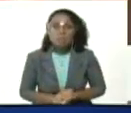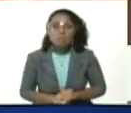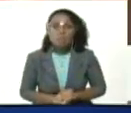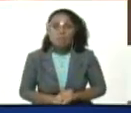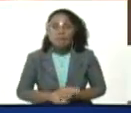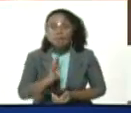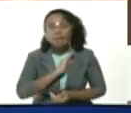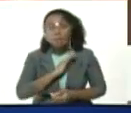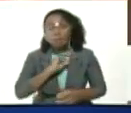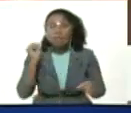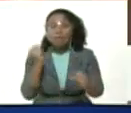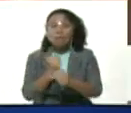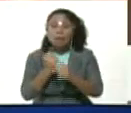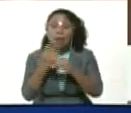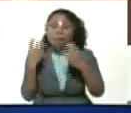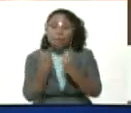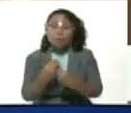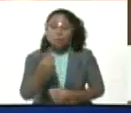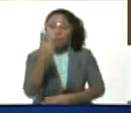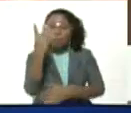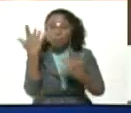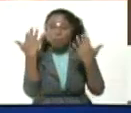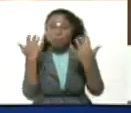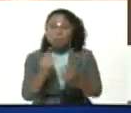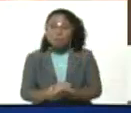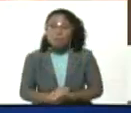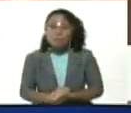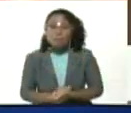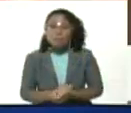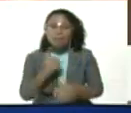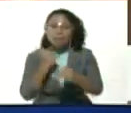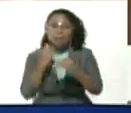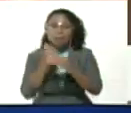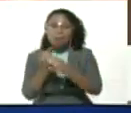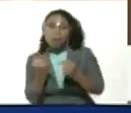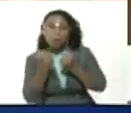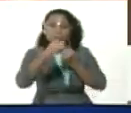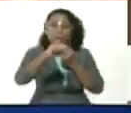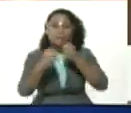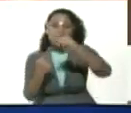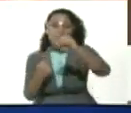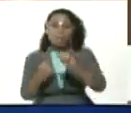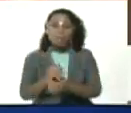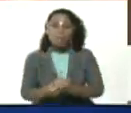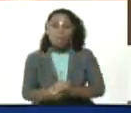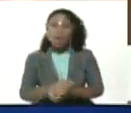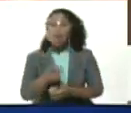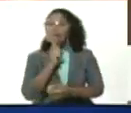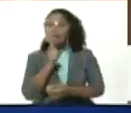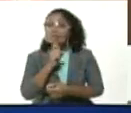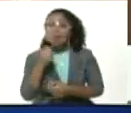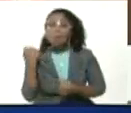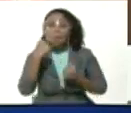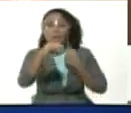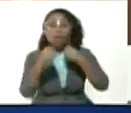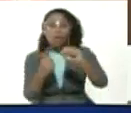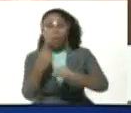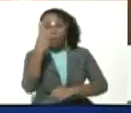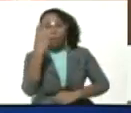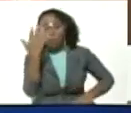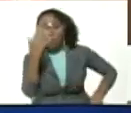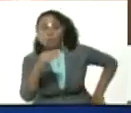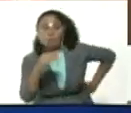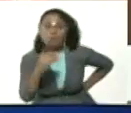Tenemos que trabajar con las dos manos. Es como un boxeador. Es muy difícil un boxeador que boxee con una mano